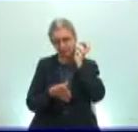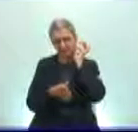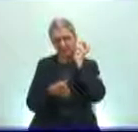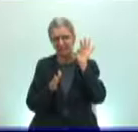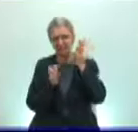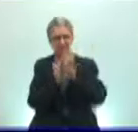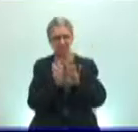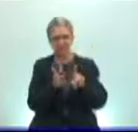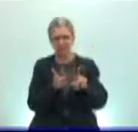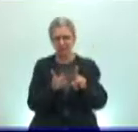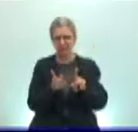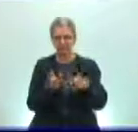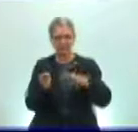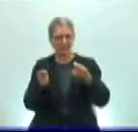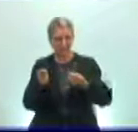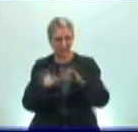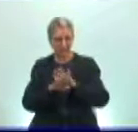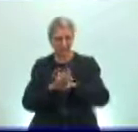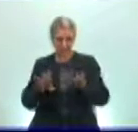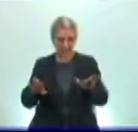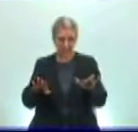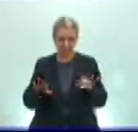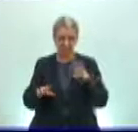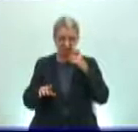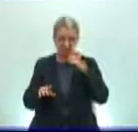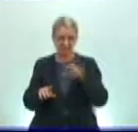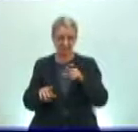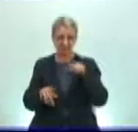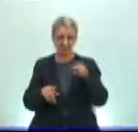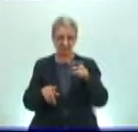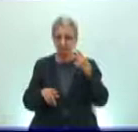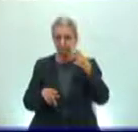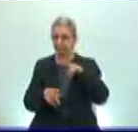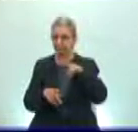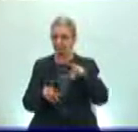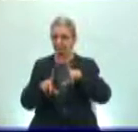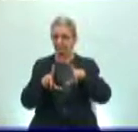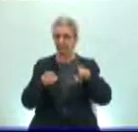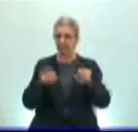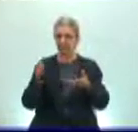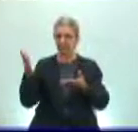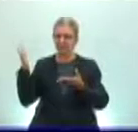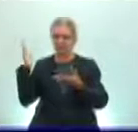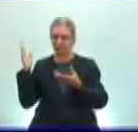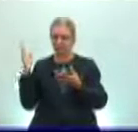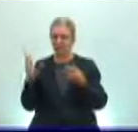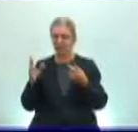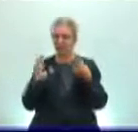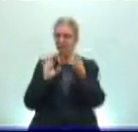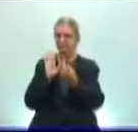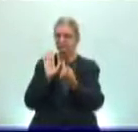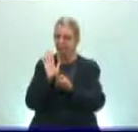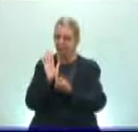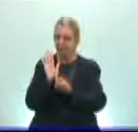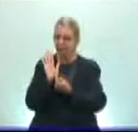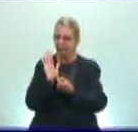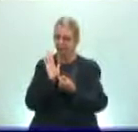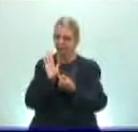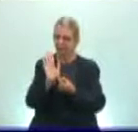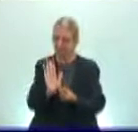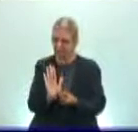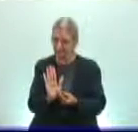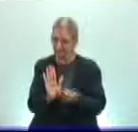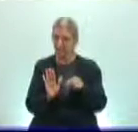ejército. Precisamente, como pueden observar en pantalla, le ofrecemos una imagen donde se demuestra